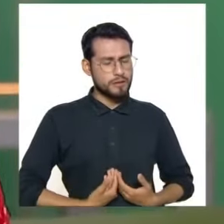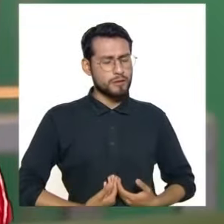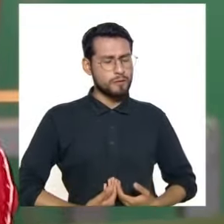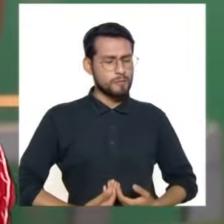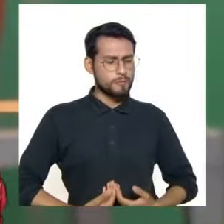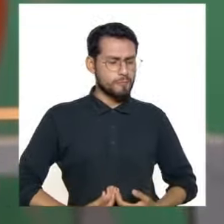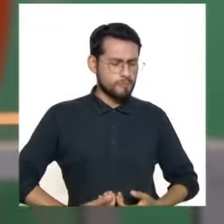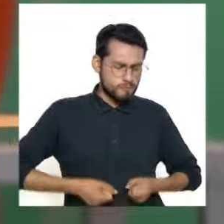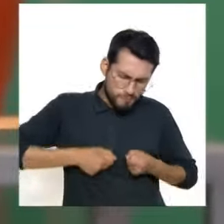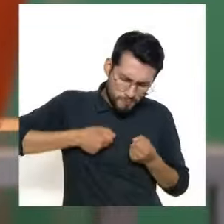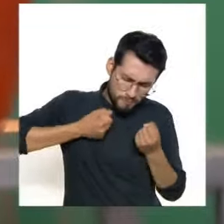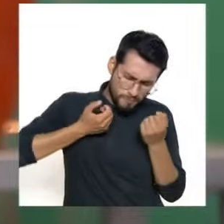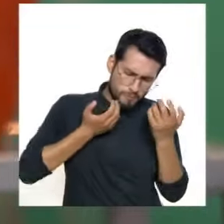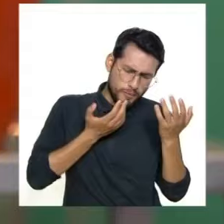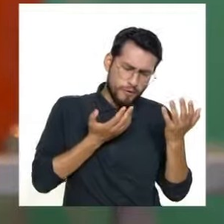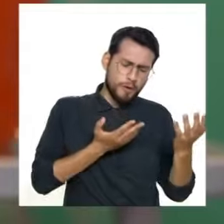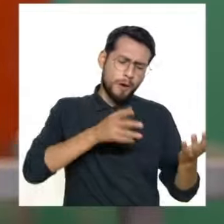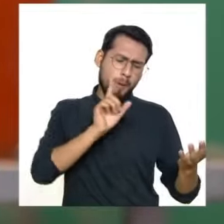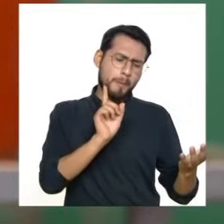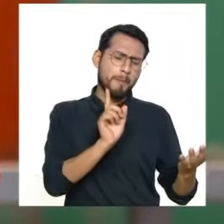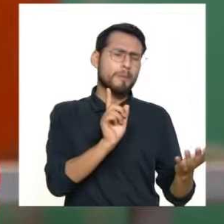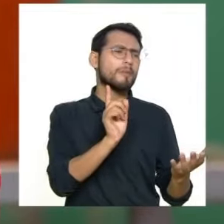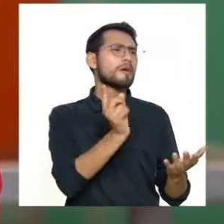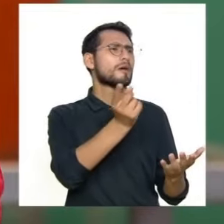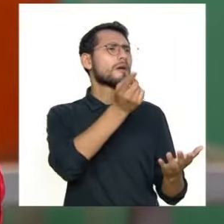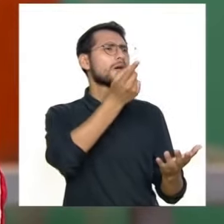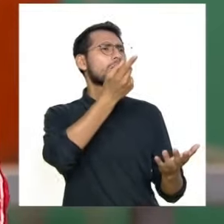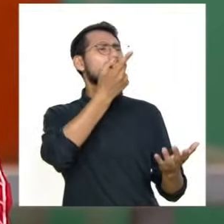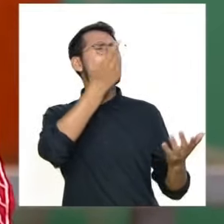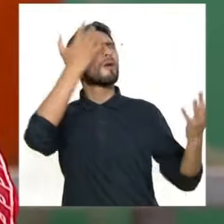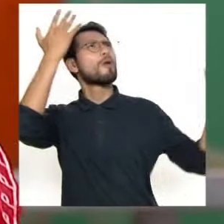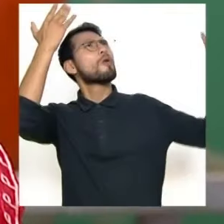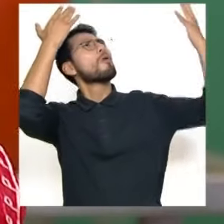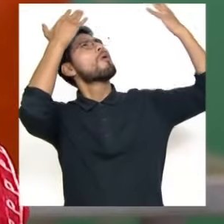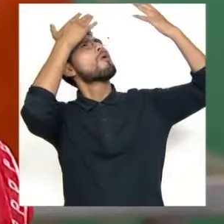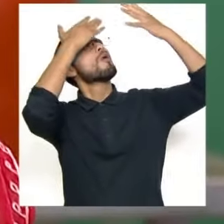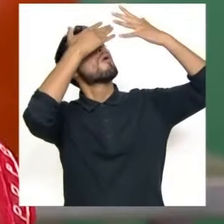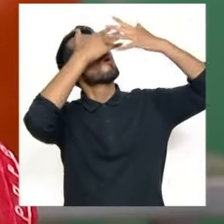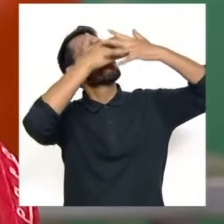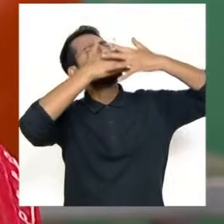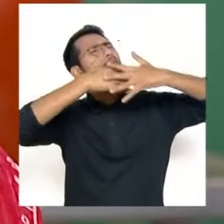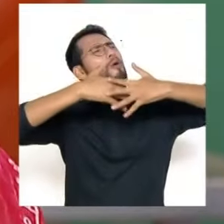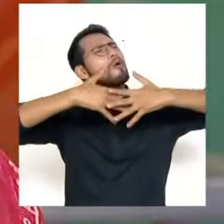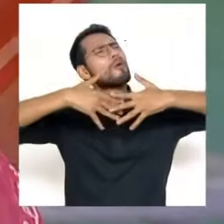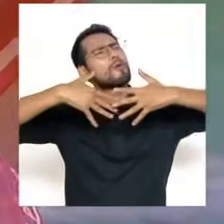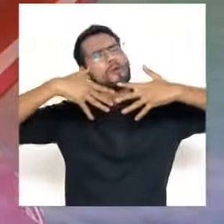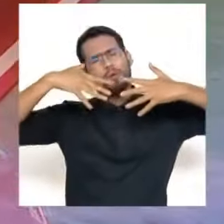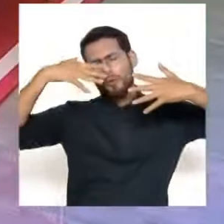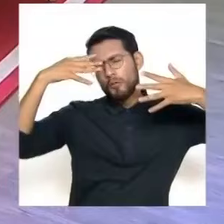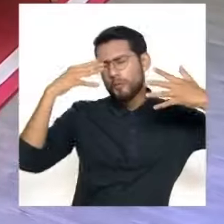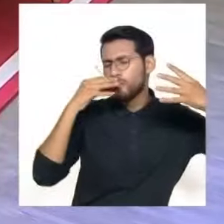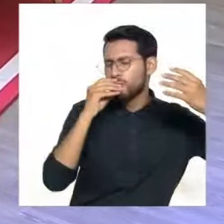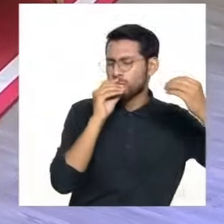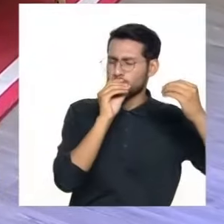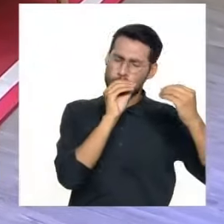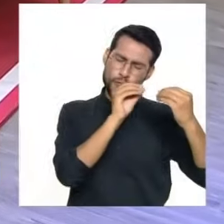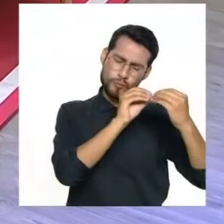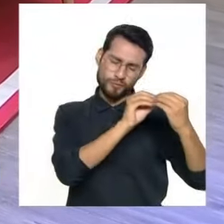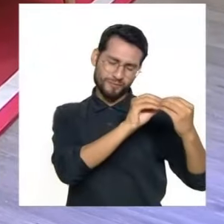dio el primer beso en una noche de verano